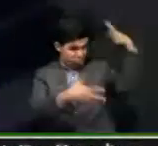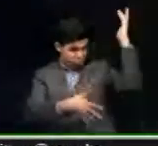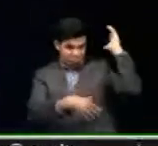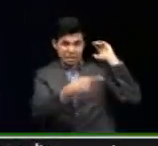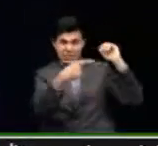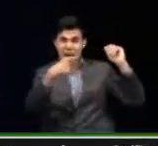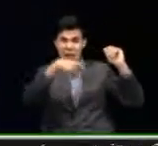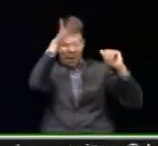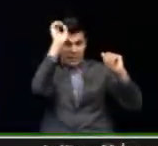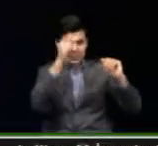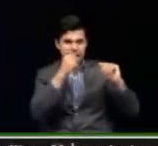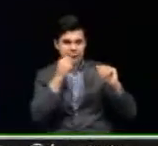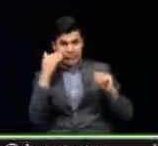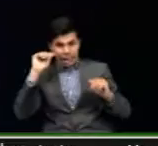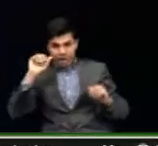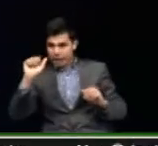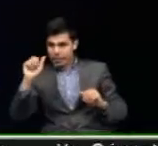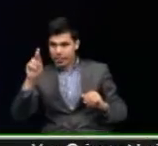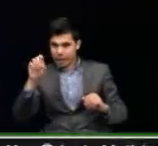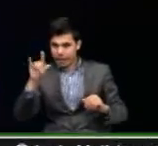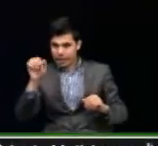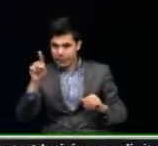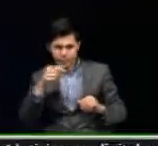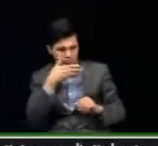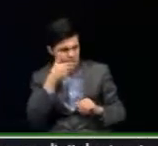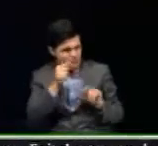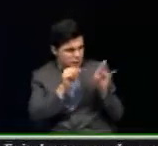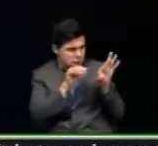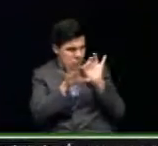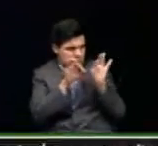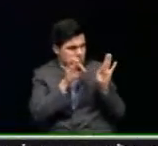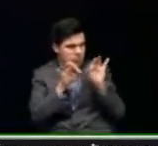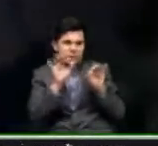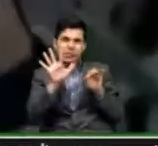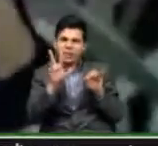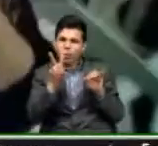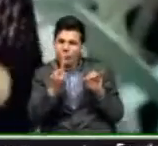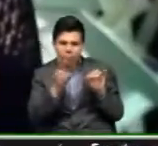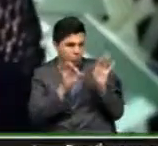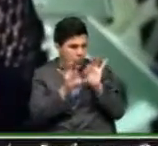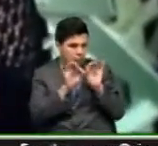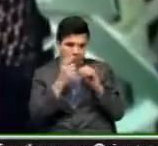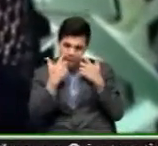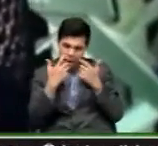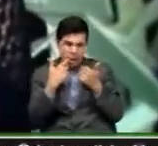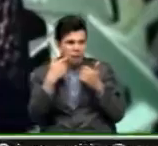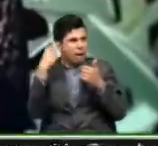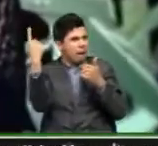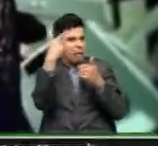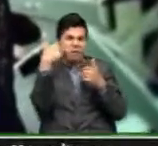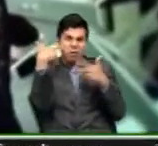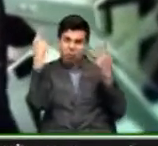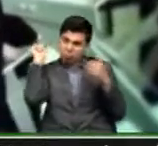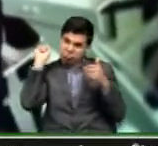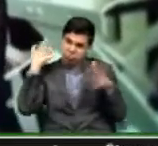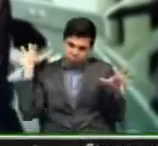se dio a la tarea de seleccionar las 52 que considera reflejan mejor su trayectoria encima de las tarimas, pues la recopiló